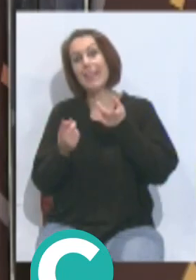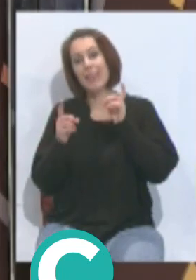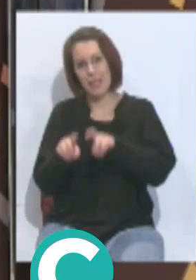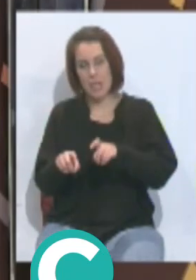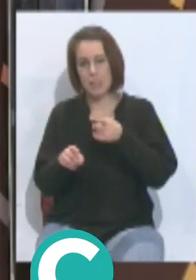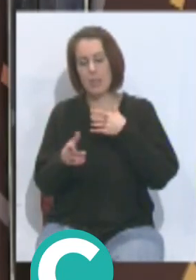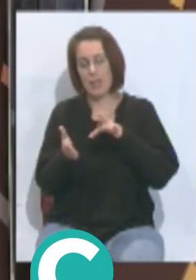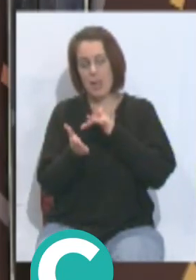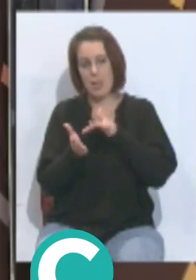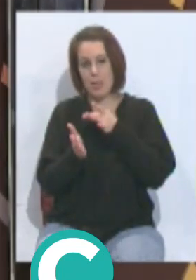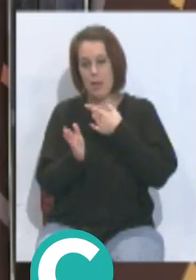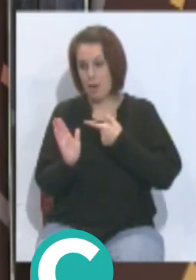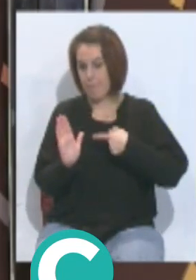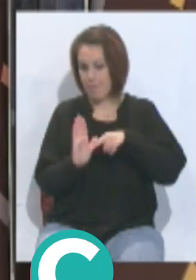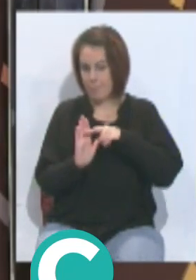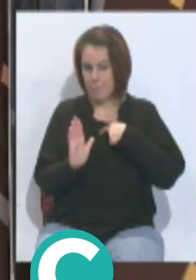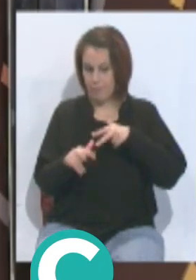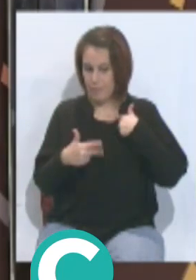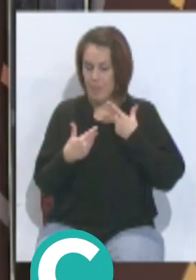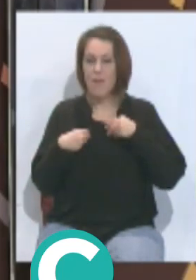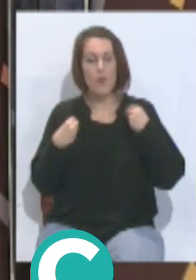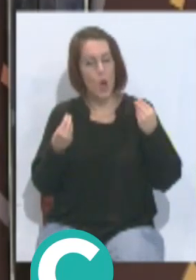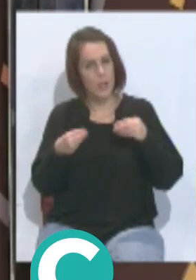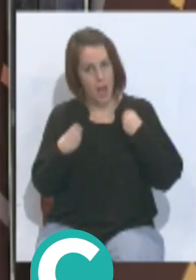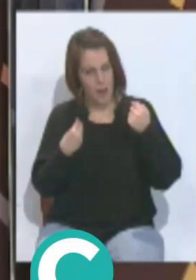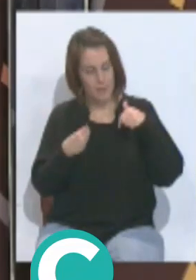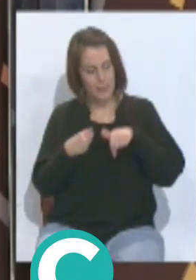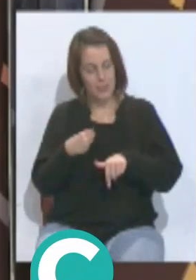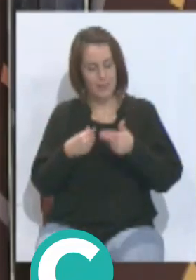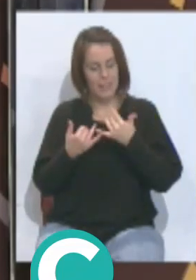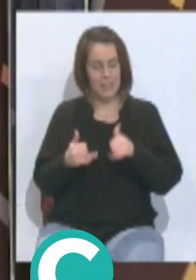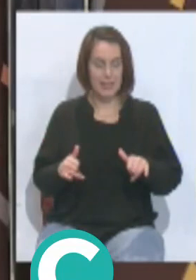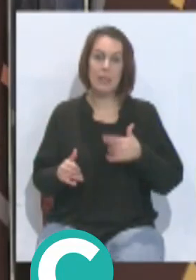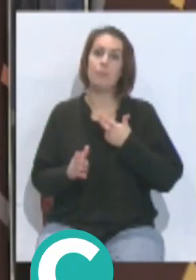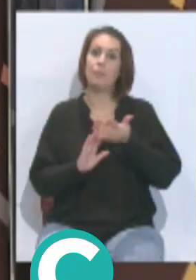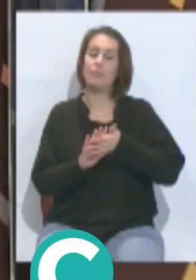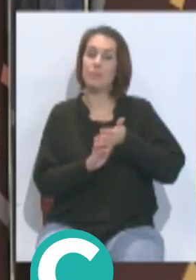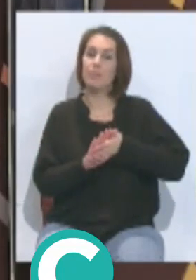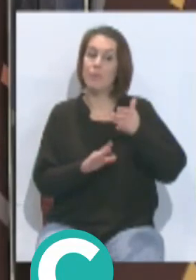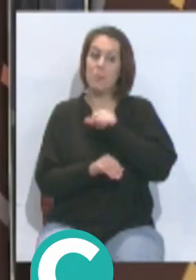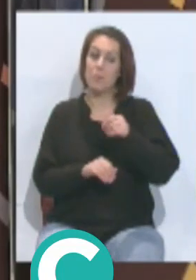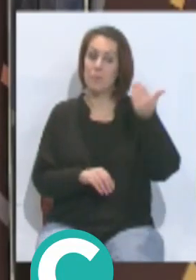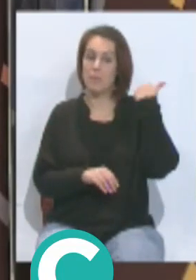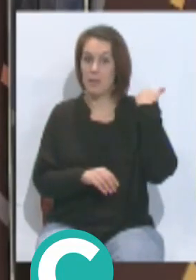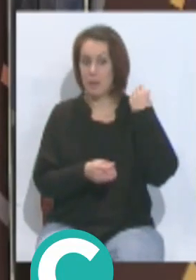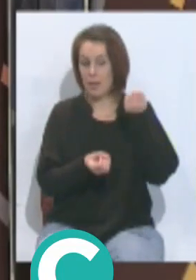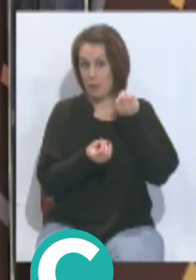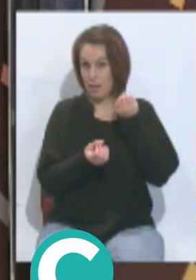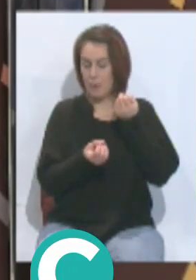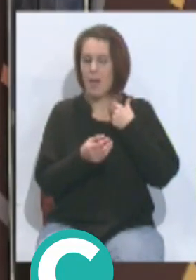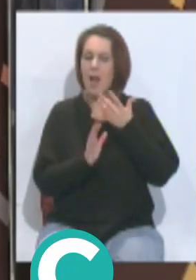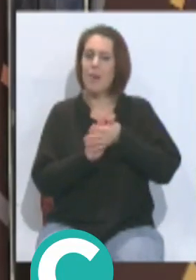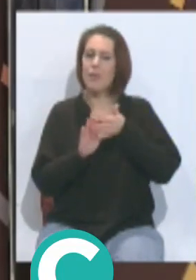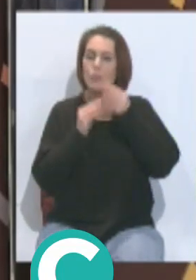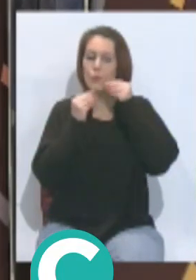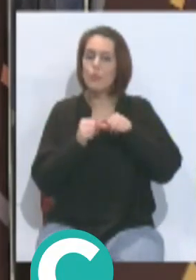hay en la agenda y que nos permiten, bueno, pues disfrutar precisamente de esta fiesta. Lo hablamos a lo largo de la semana pasada, nos referimos a la antología de